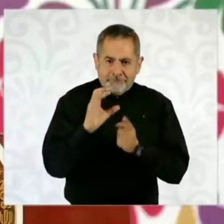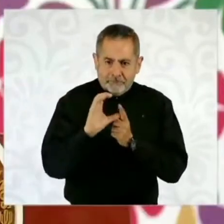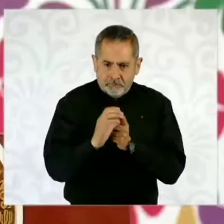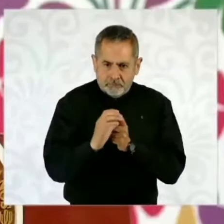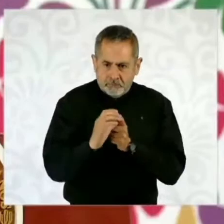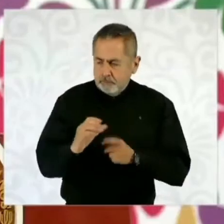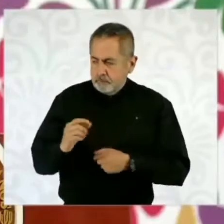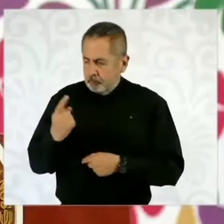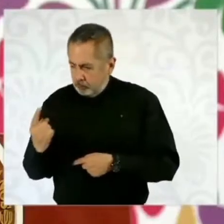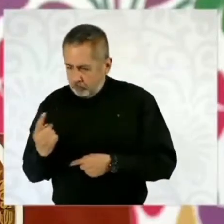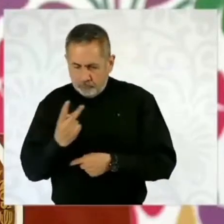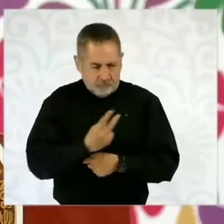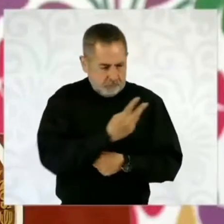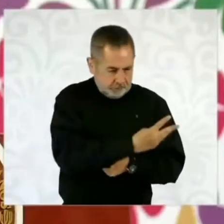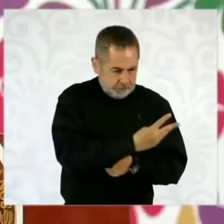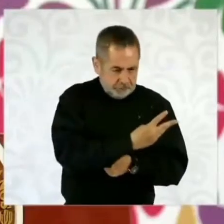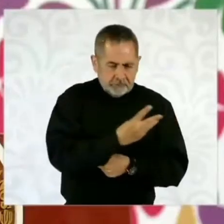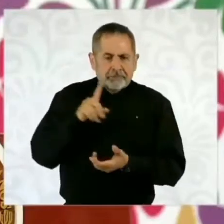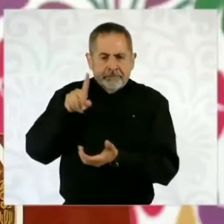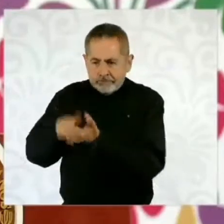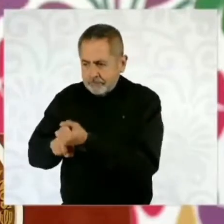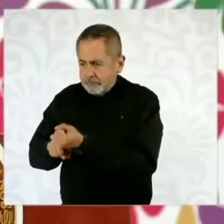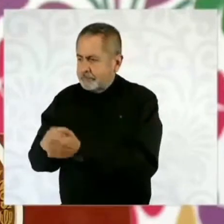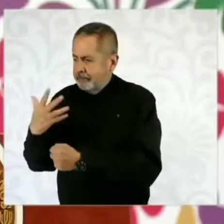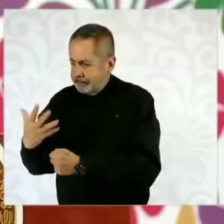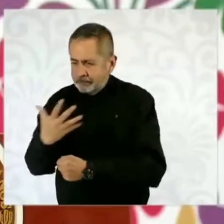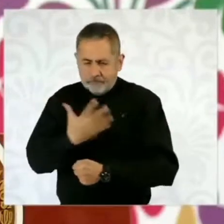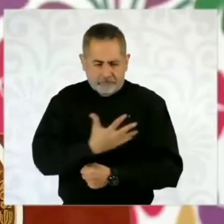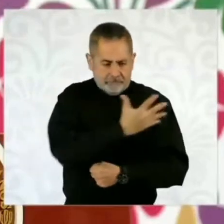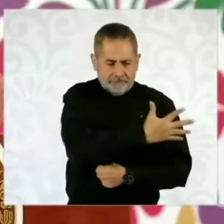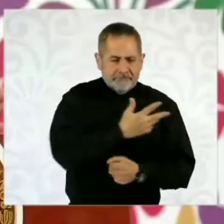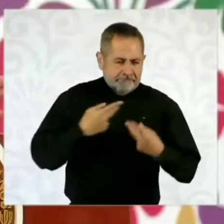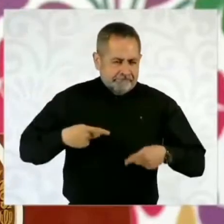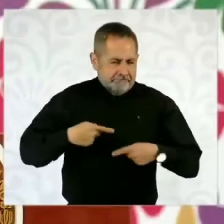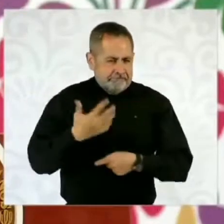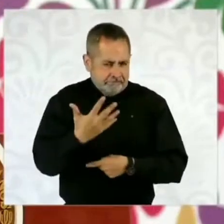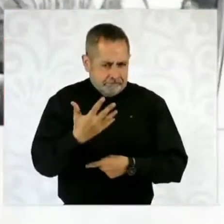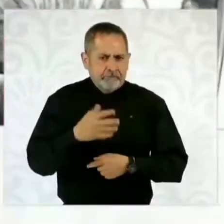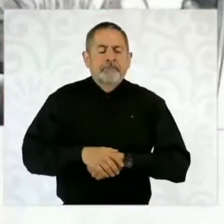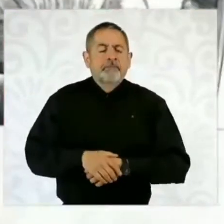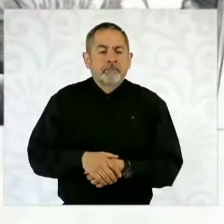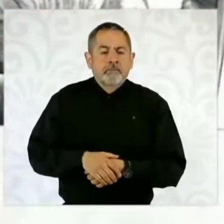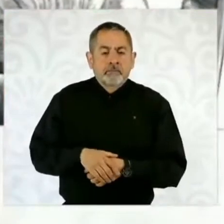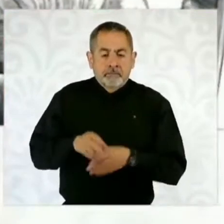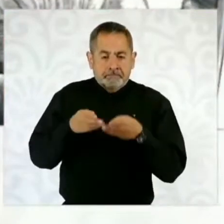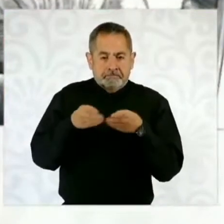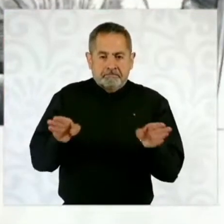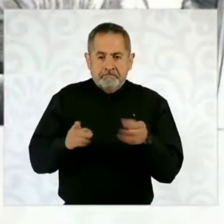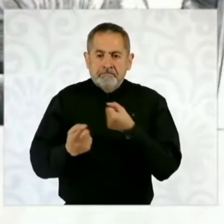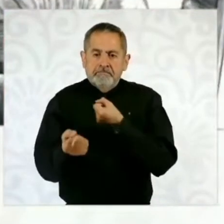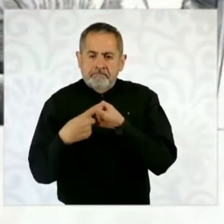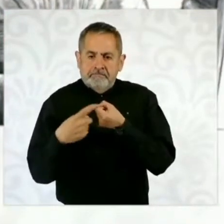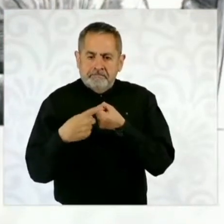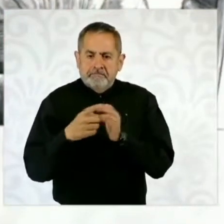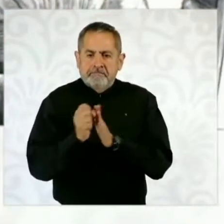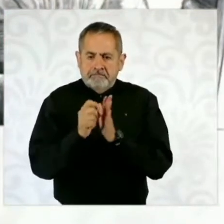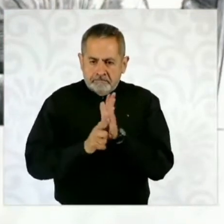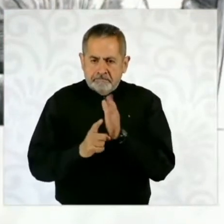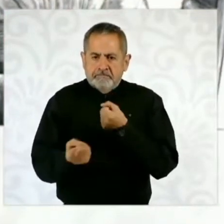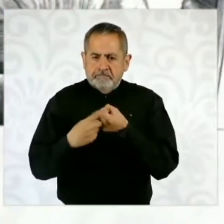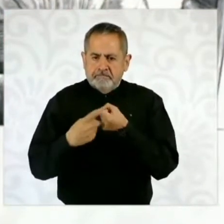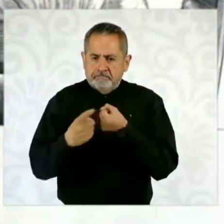selección. ¿A quién seleccionan? Pues se abrió un proceso para inscripciones. Se